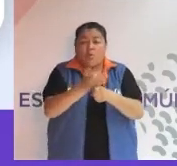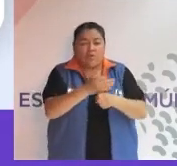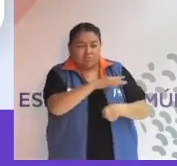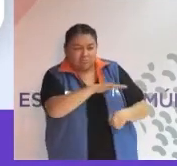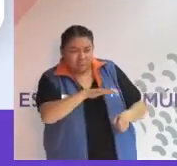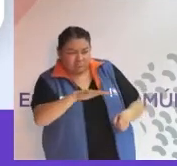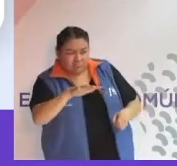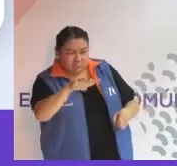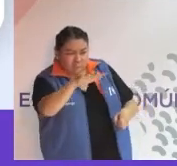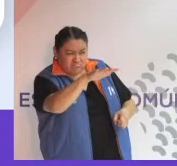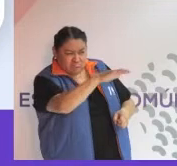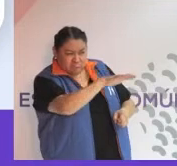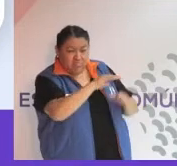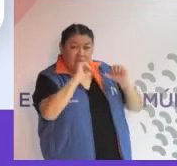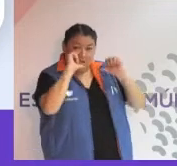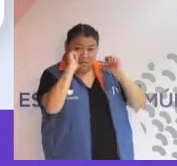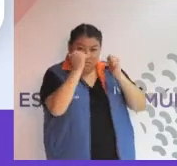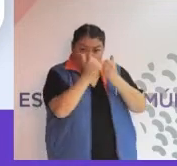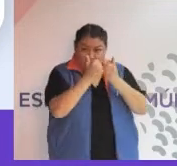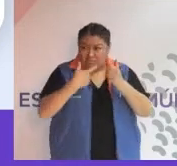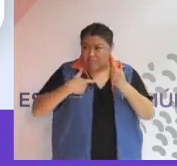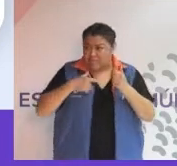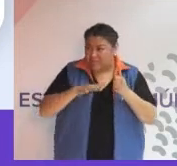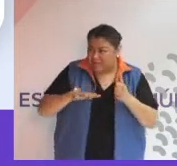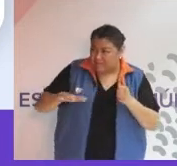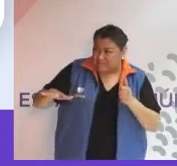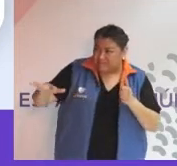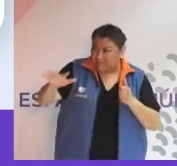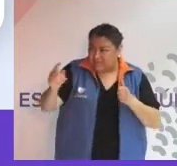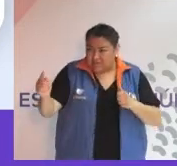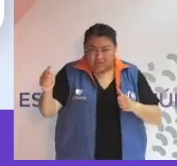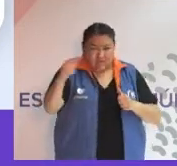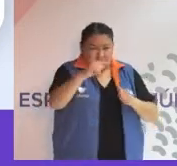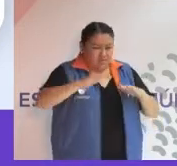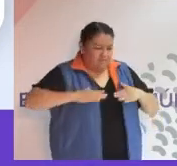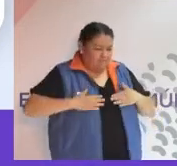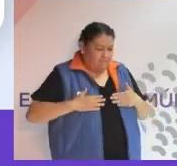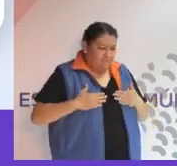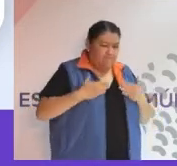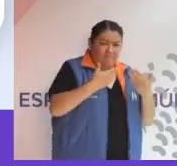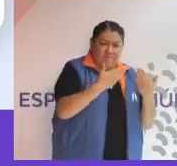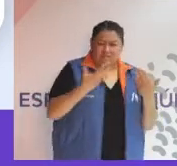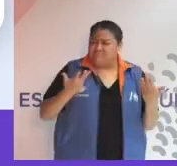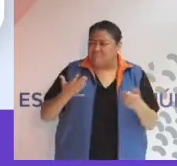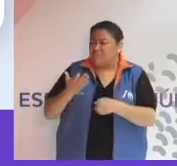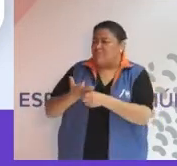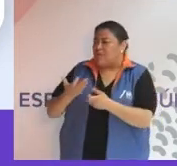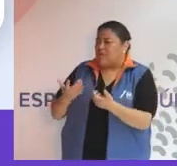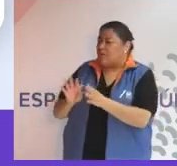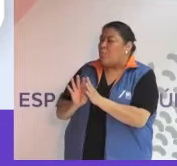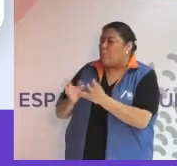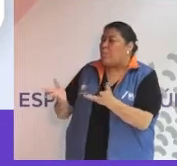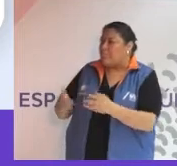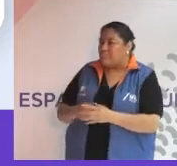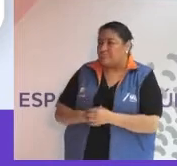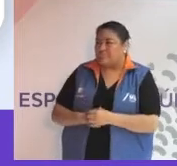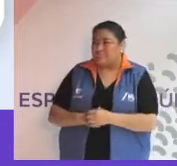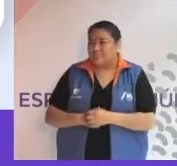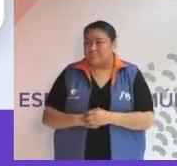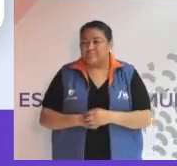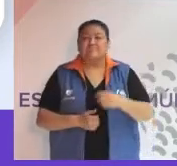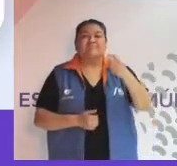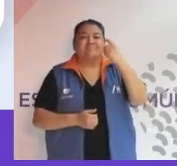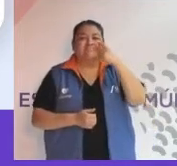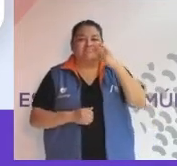de la confianza en la sociedad civil hacia las organizaciones? Bueno, como les